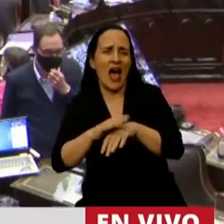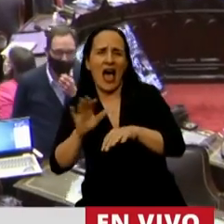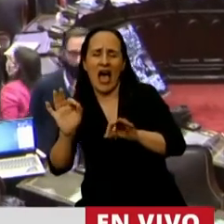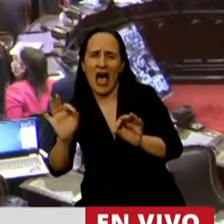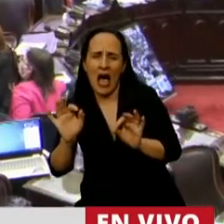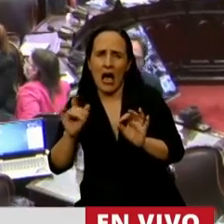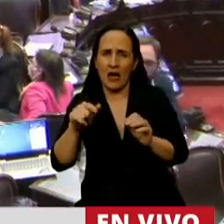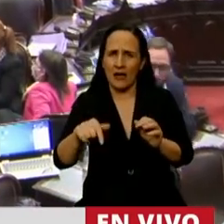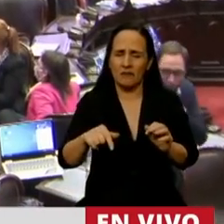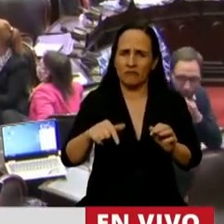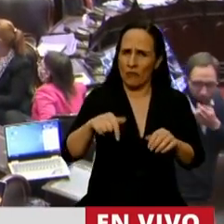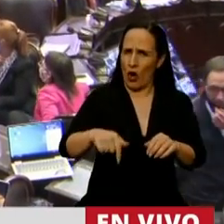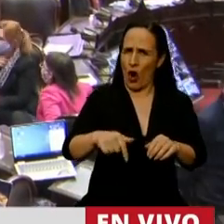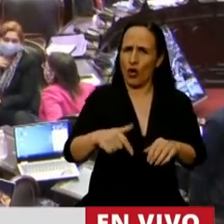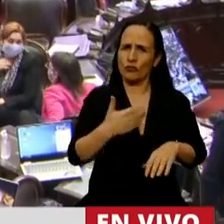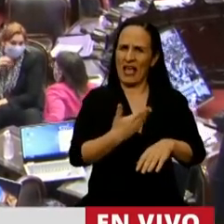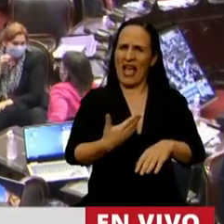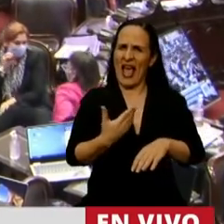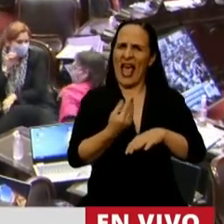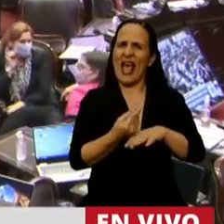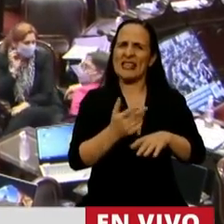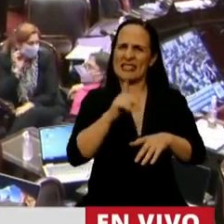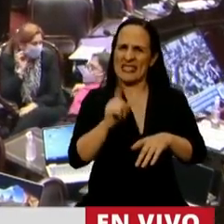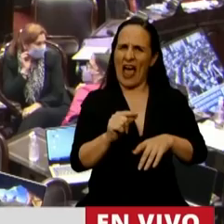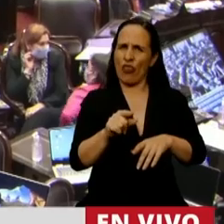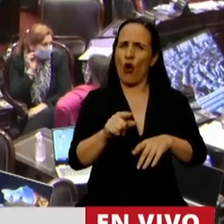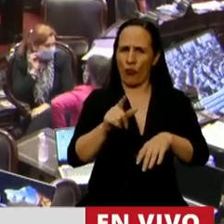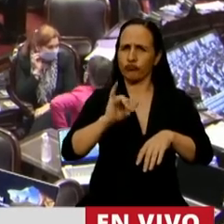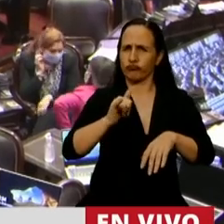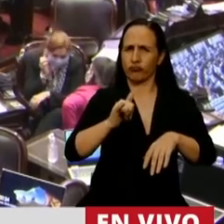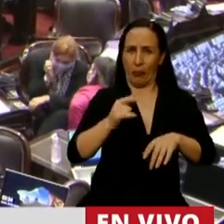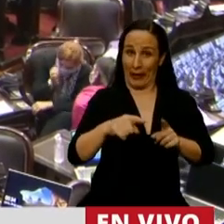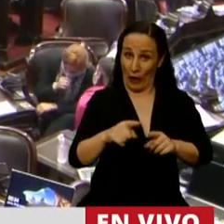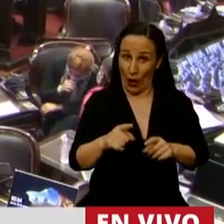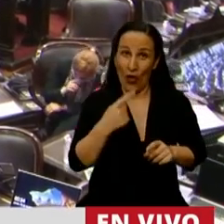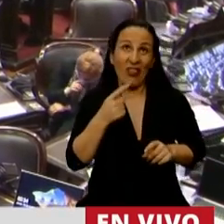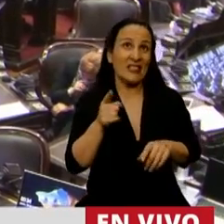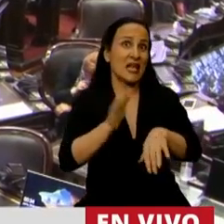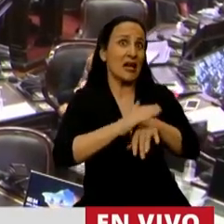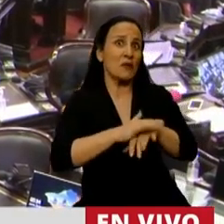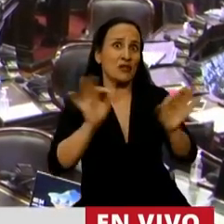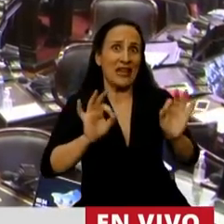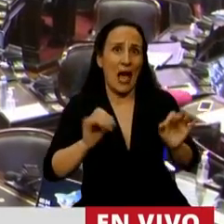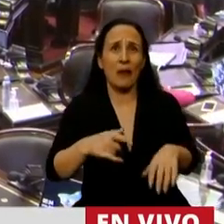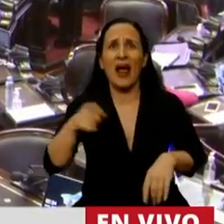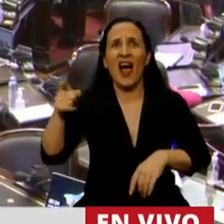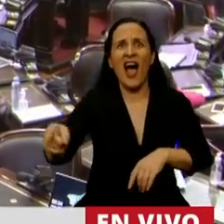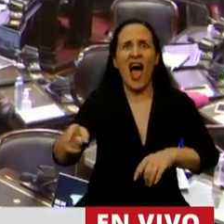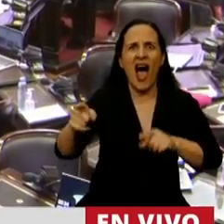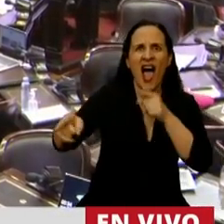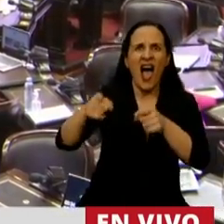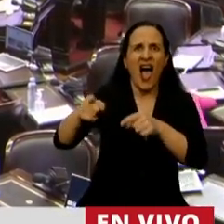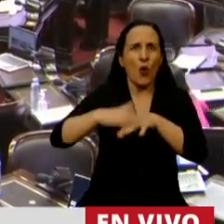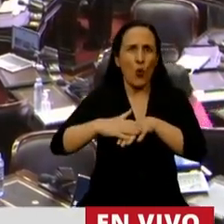gritaban hoy tenemos un estado presente que no se hace cargo de nada ni tiene la culpa de nada yo escucho hablar a ciertos diputados